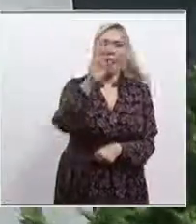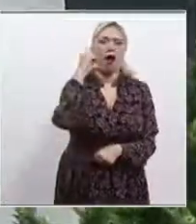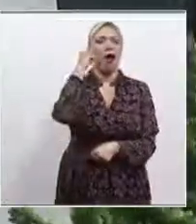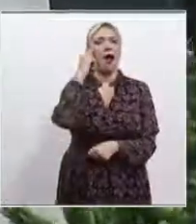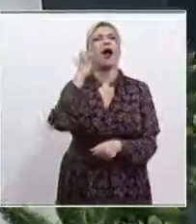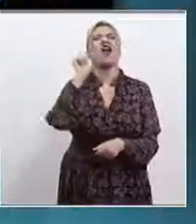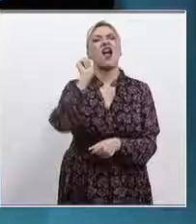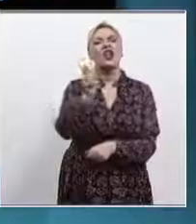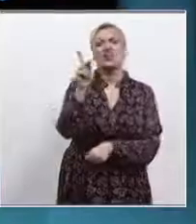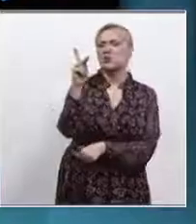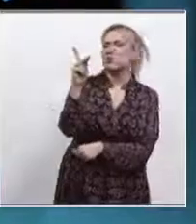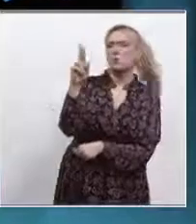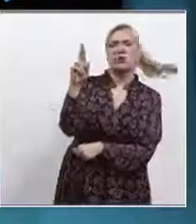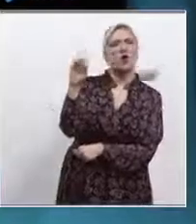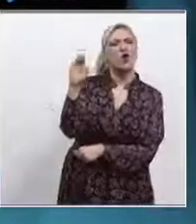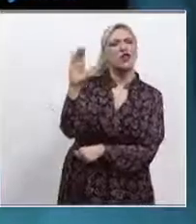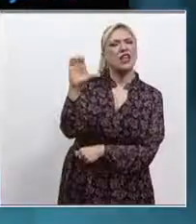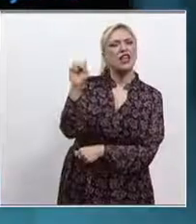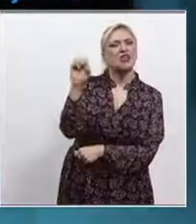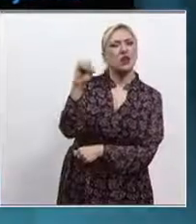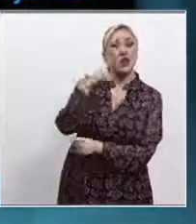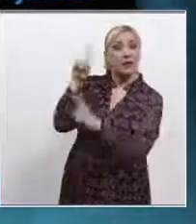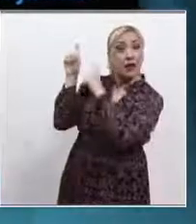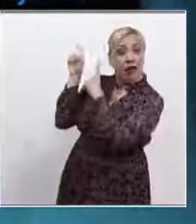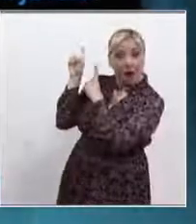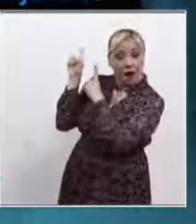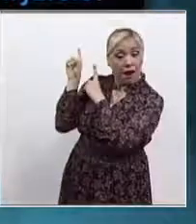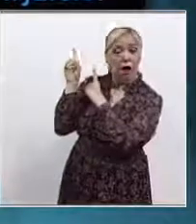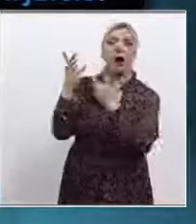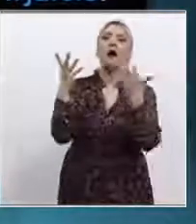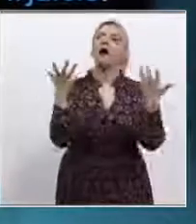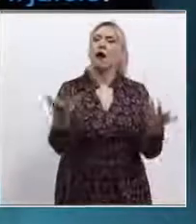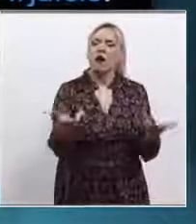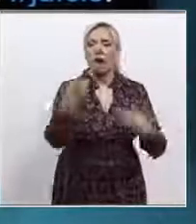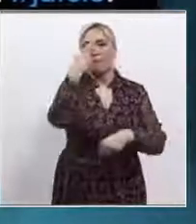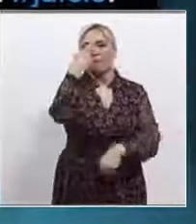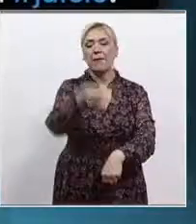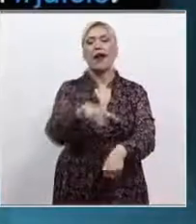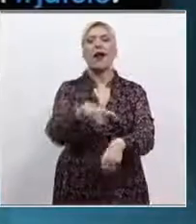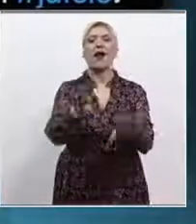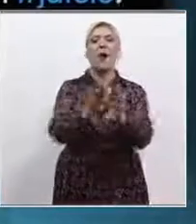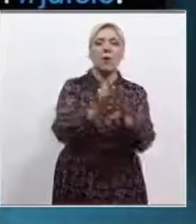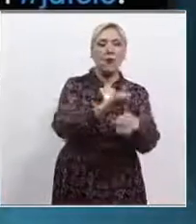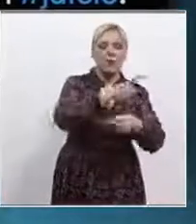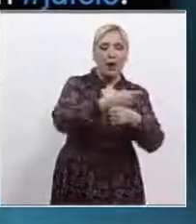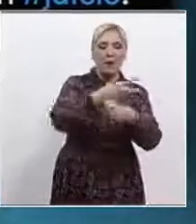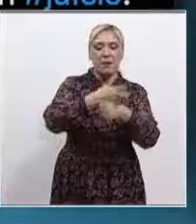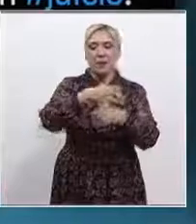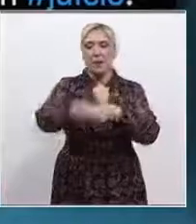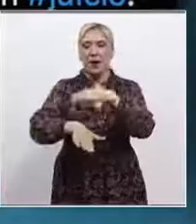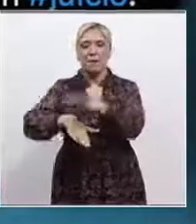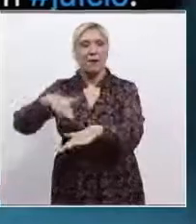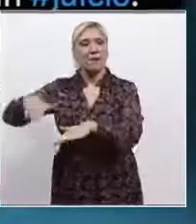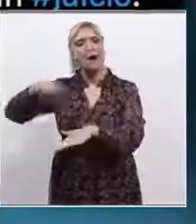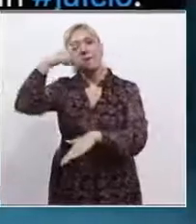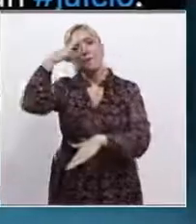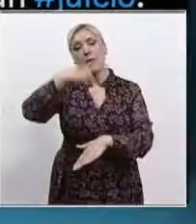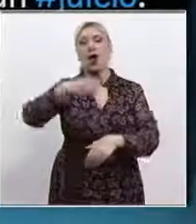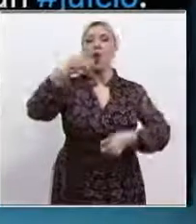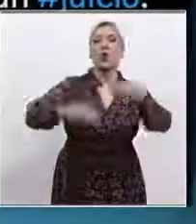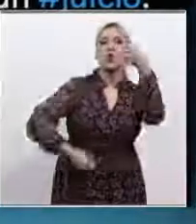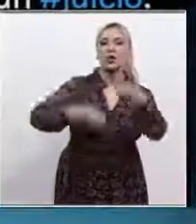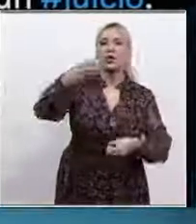proceso. Se trata de una serie de actos que se desarrollan progresivamente para la resolución de un conflicto mediante un juicio. Estos son